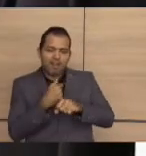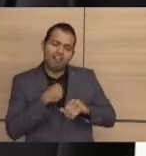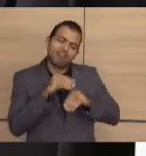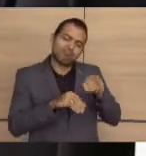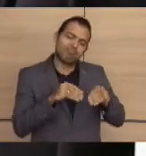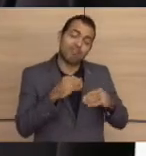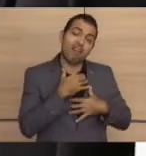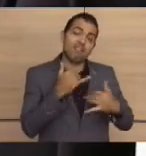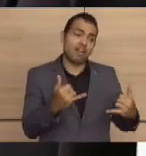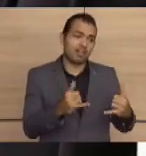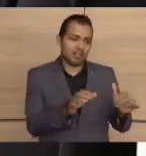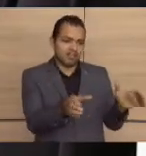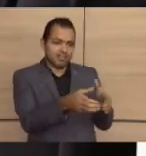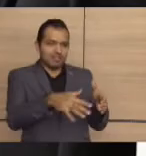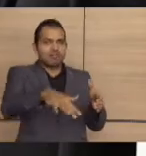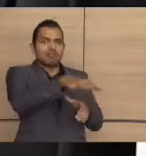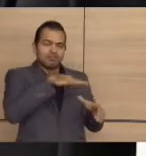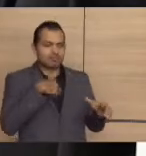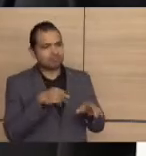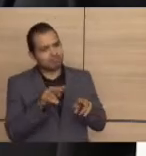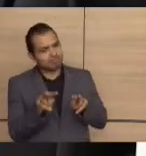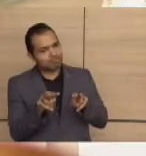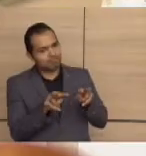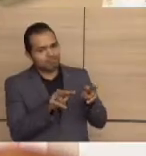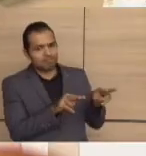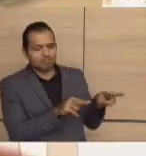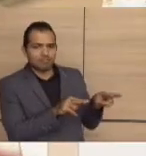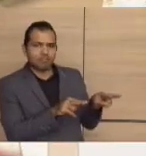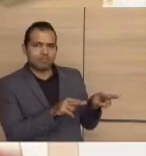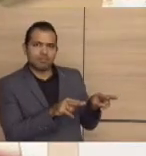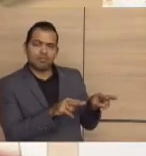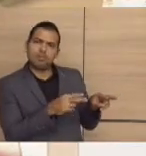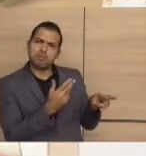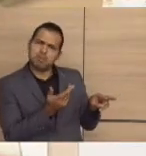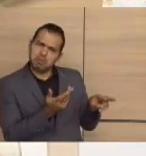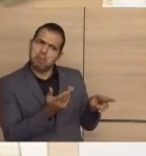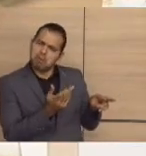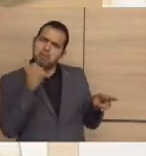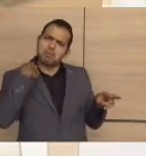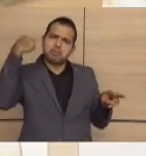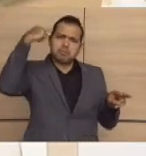de innovación, ¿por qué no mezclar teorías de cultura occidental, por así llamarlas,